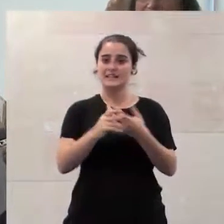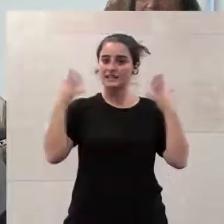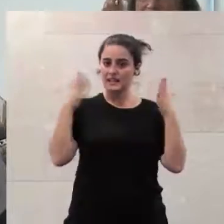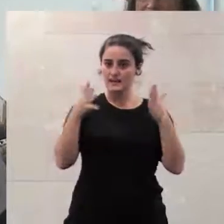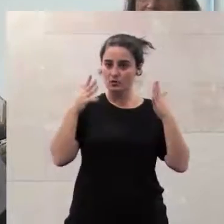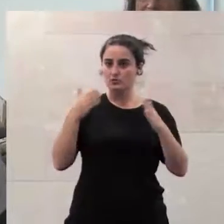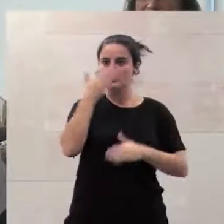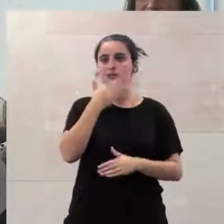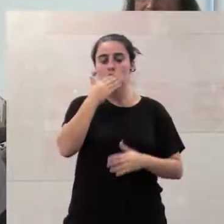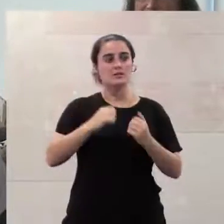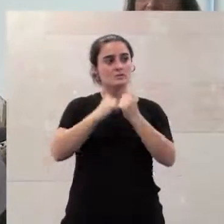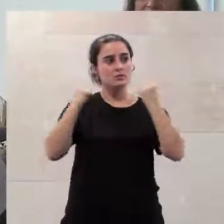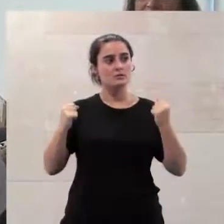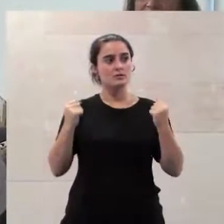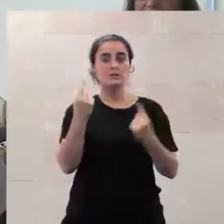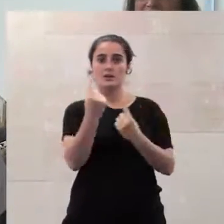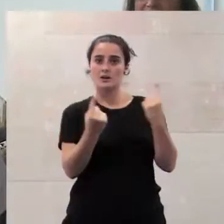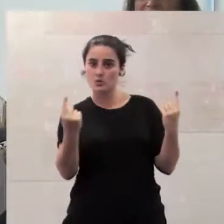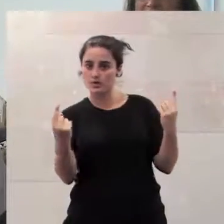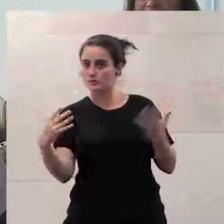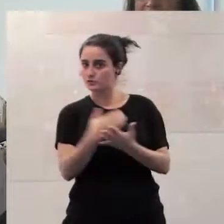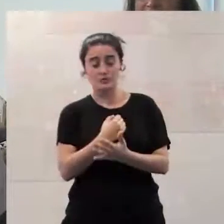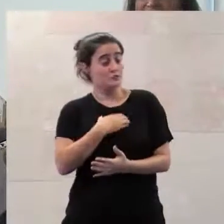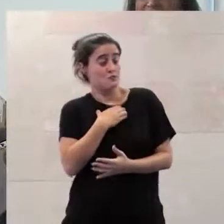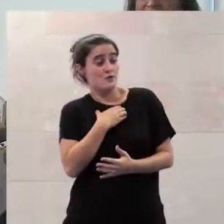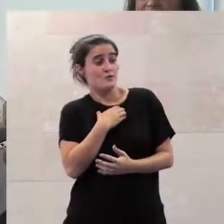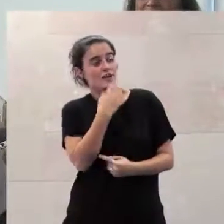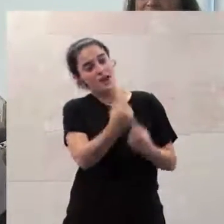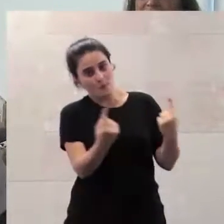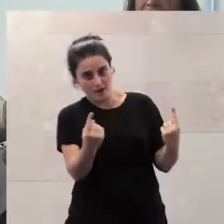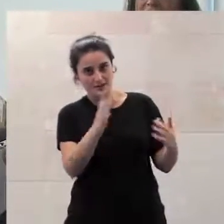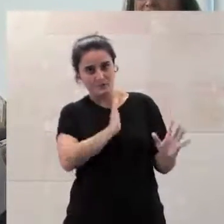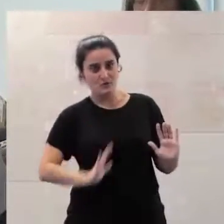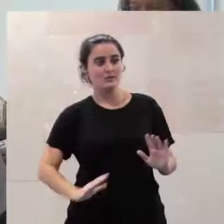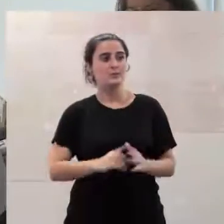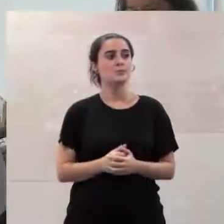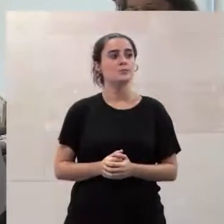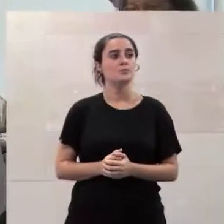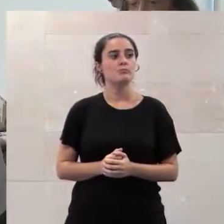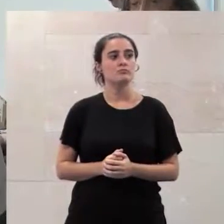empoderamiento, en algunas, no en todas, ya me gustaría en todas, pero bueno, de momento en algunas.